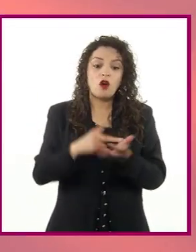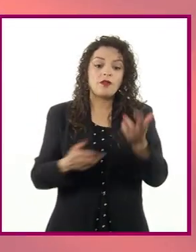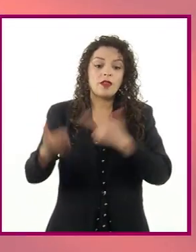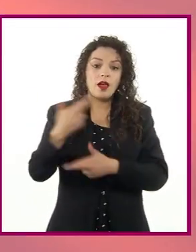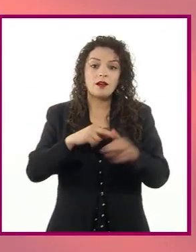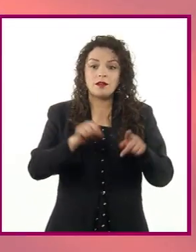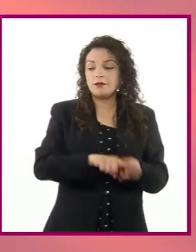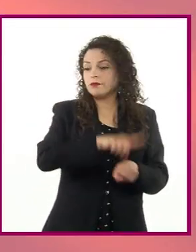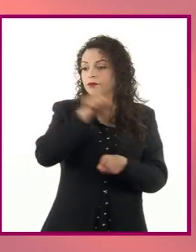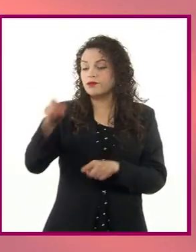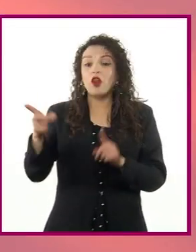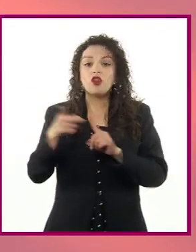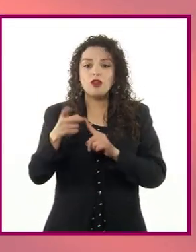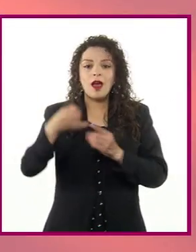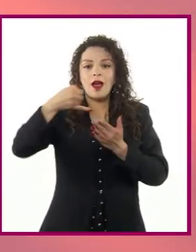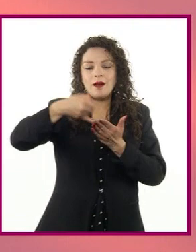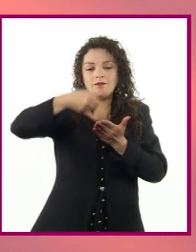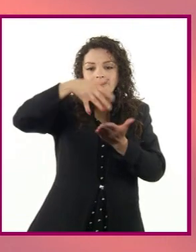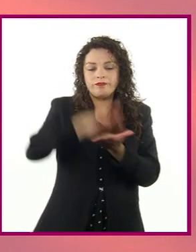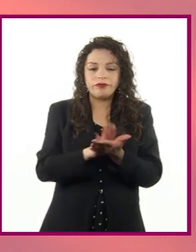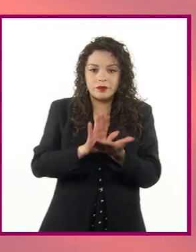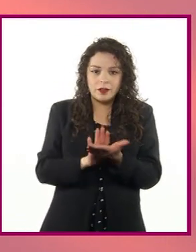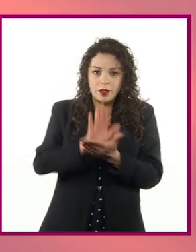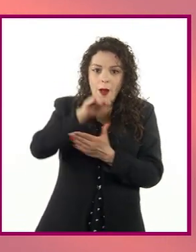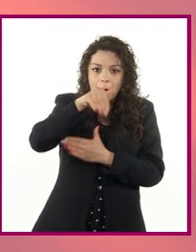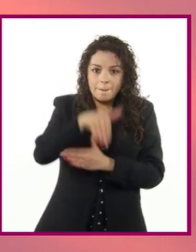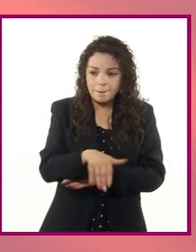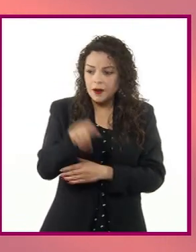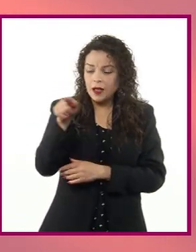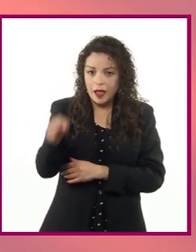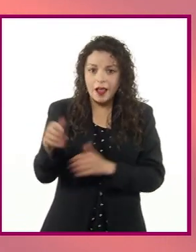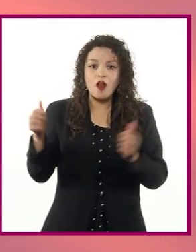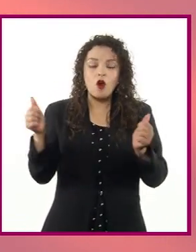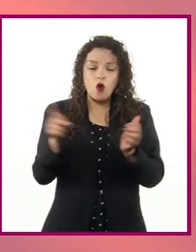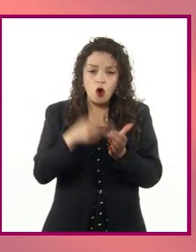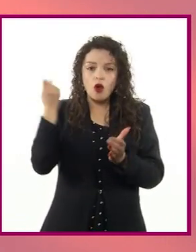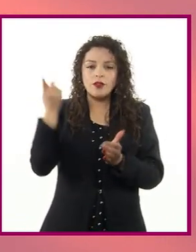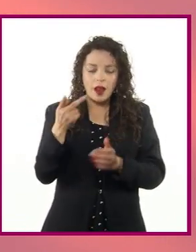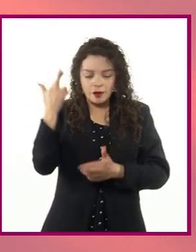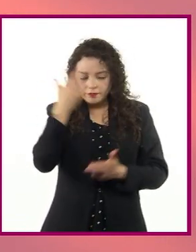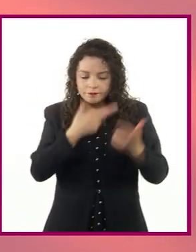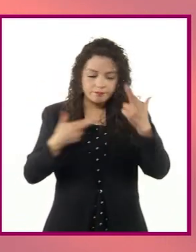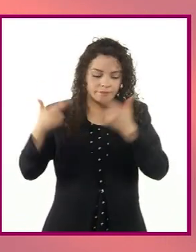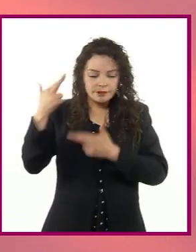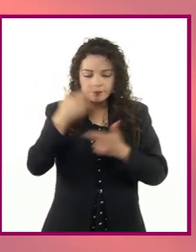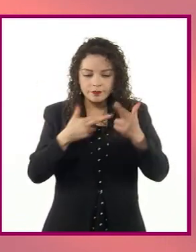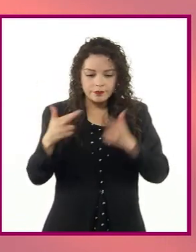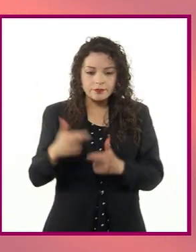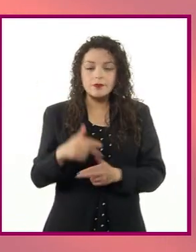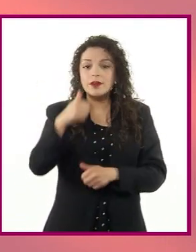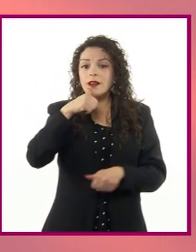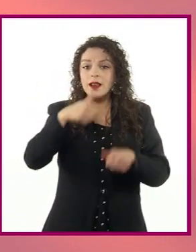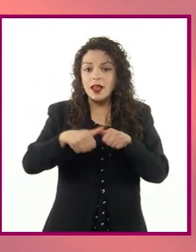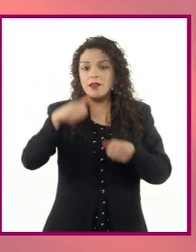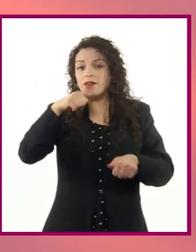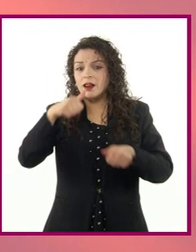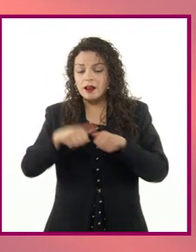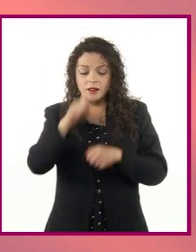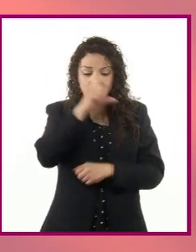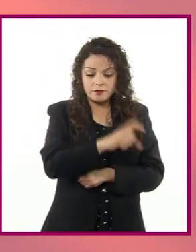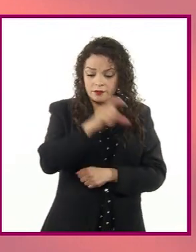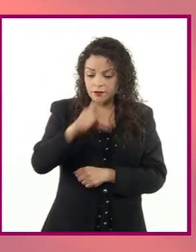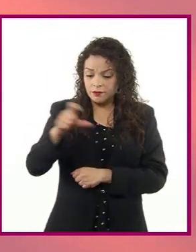la impresora. La impresora luego reorganizaría meticulosamente los bloques de letras que debían